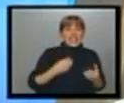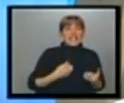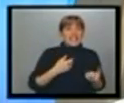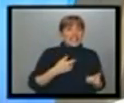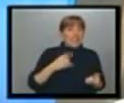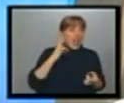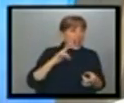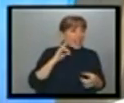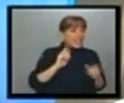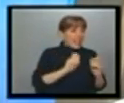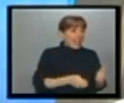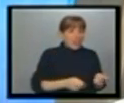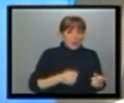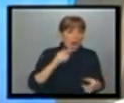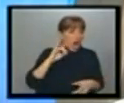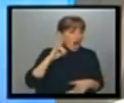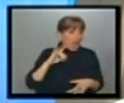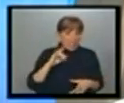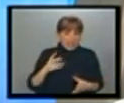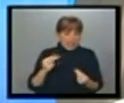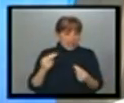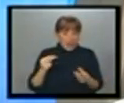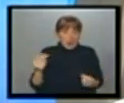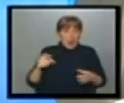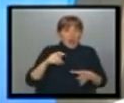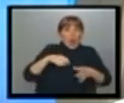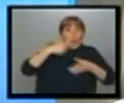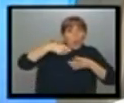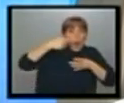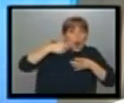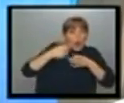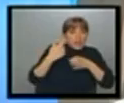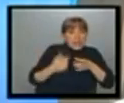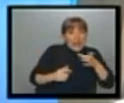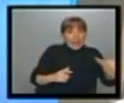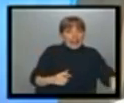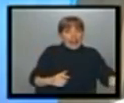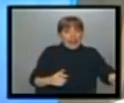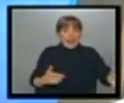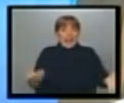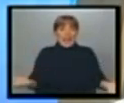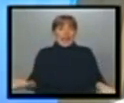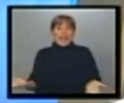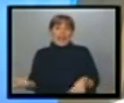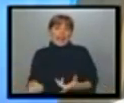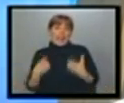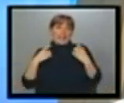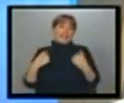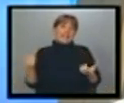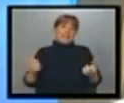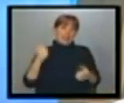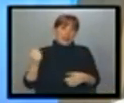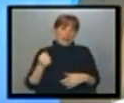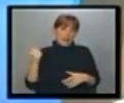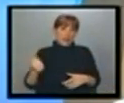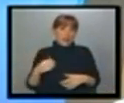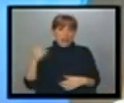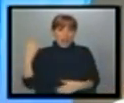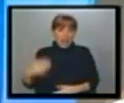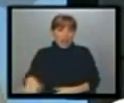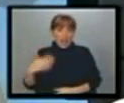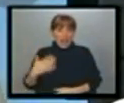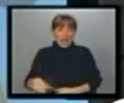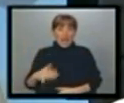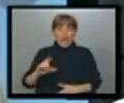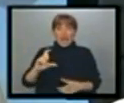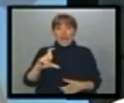Por ahí de otra manera no consume tanto. Entonces se transforma ahí, no en un gustito, sino en algo que es importante. Sí, está caro.